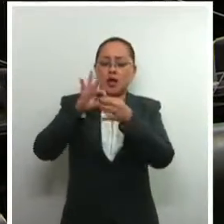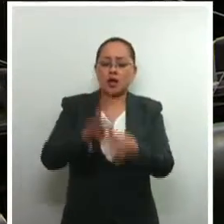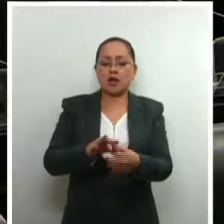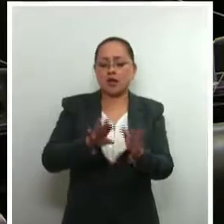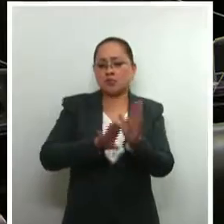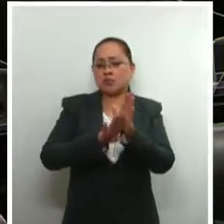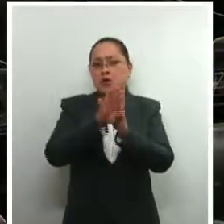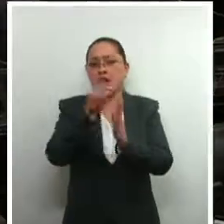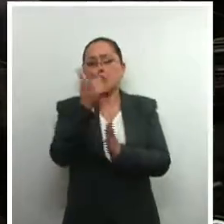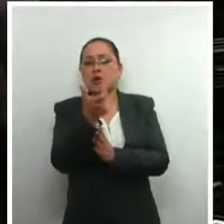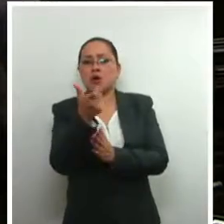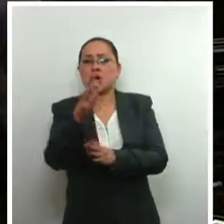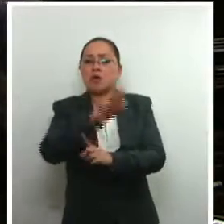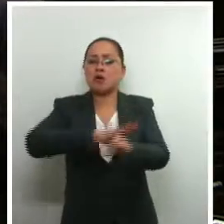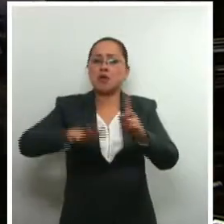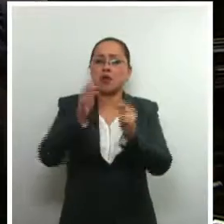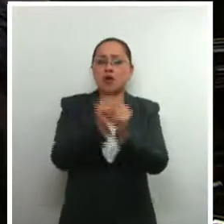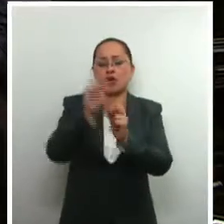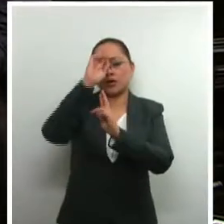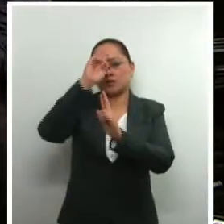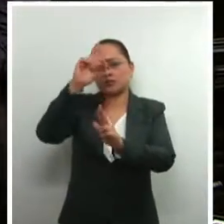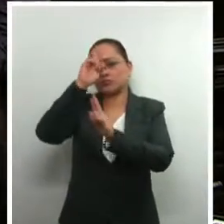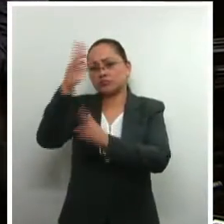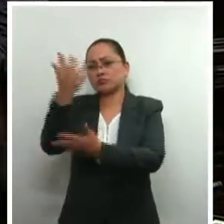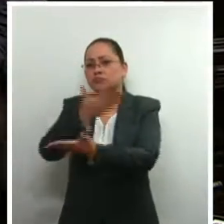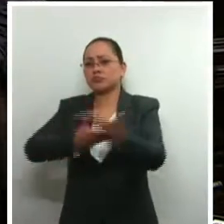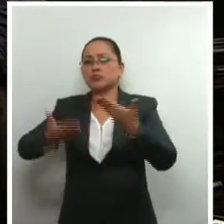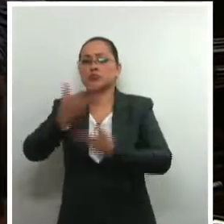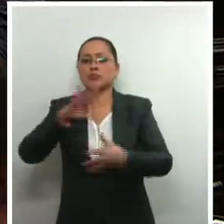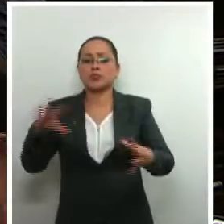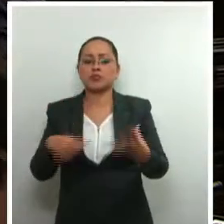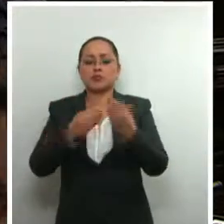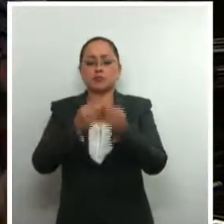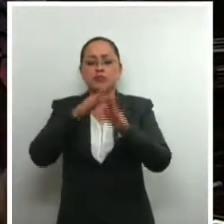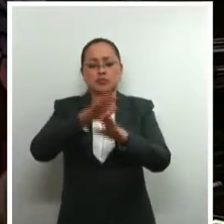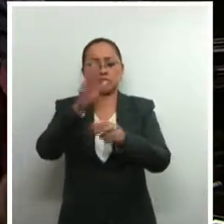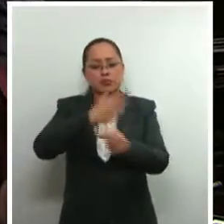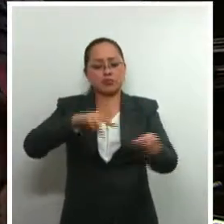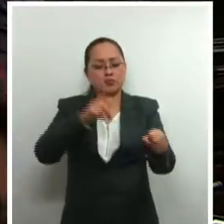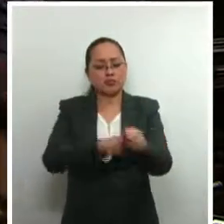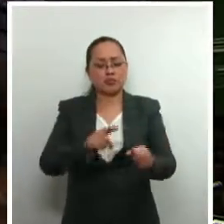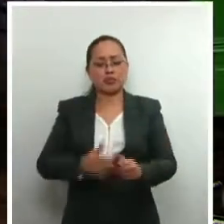crecimiento económico, en el respeto integral en la naturaleza.